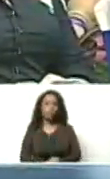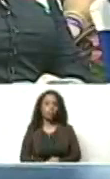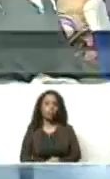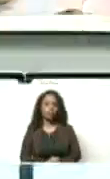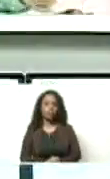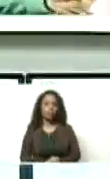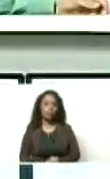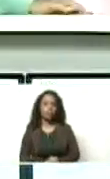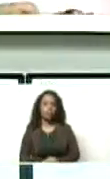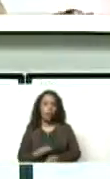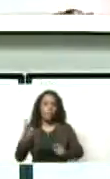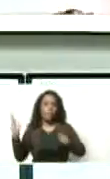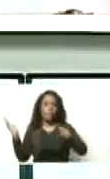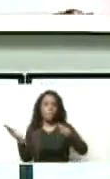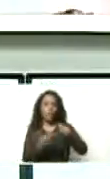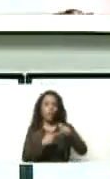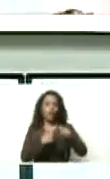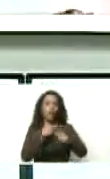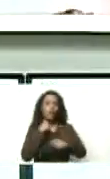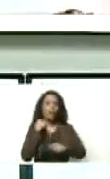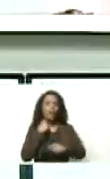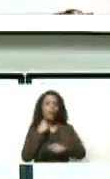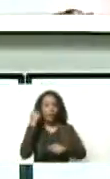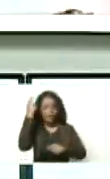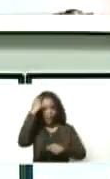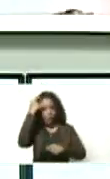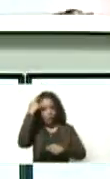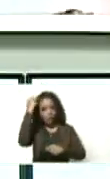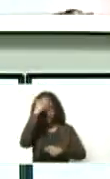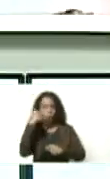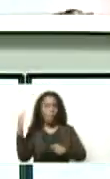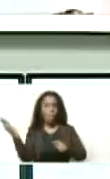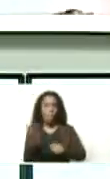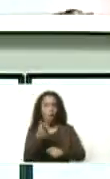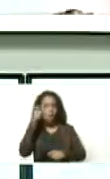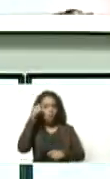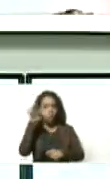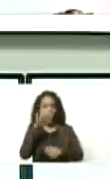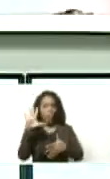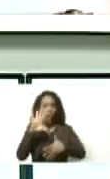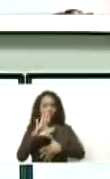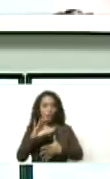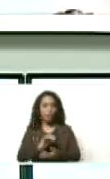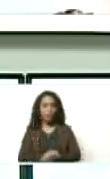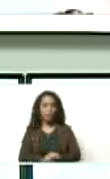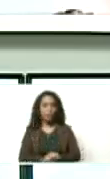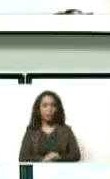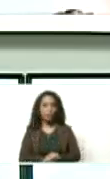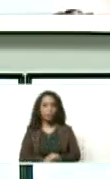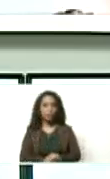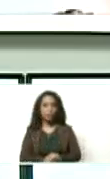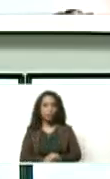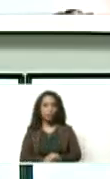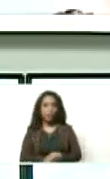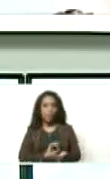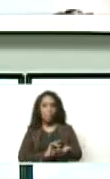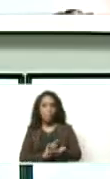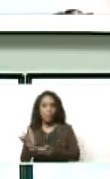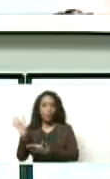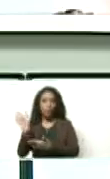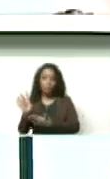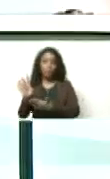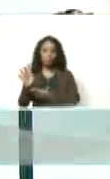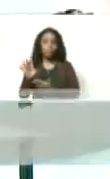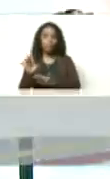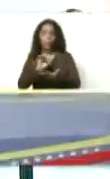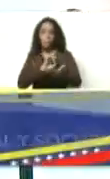Le cortaron la cabeza para que respeten a los pueblos de la América y echaron, para